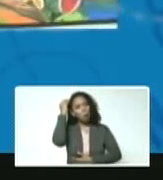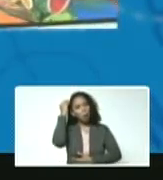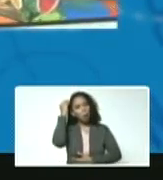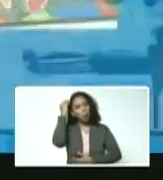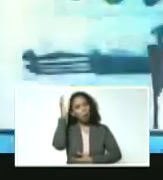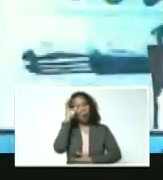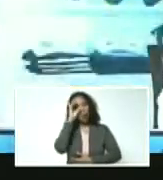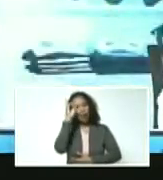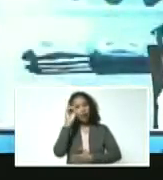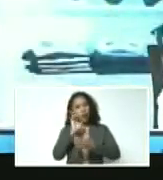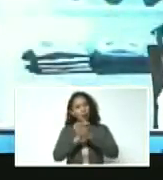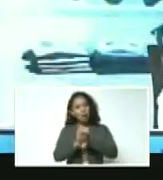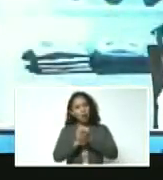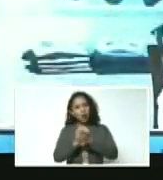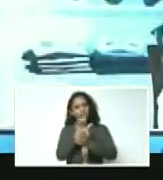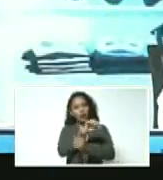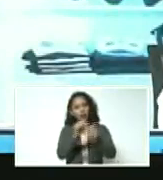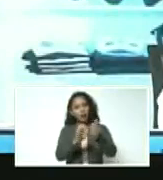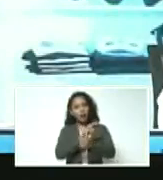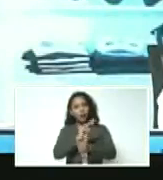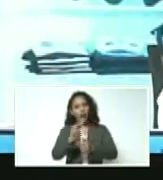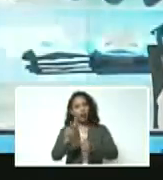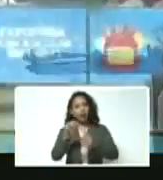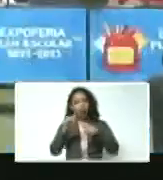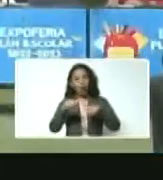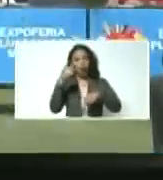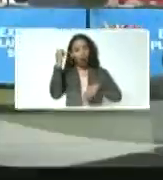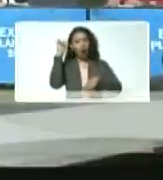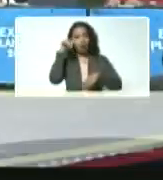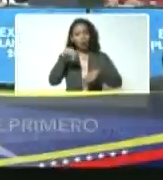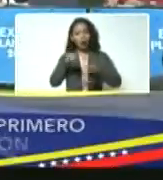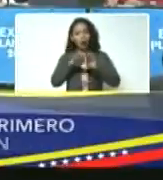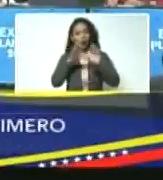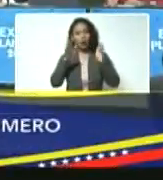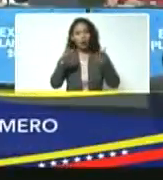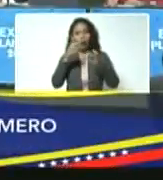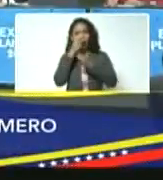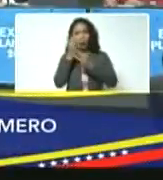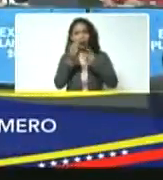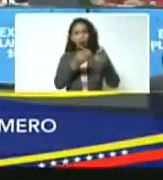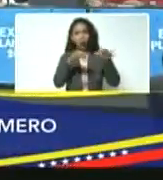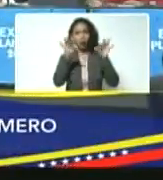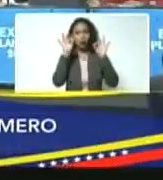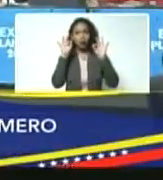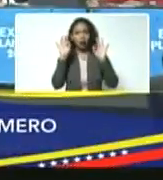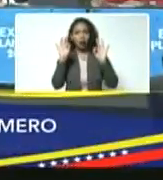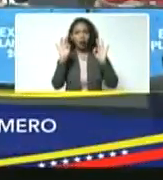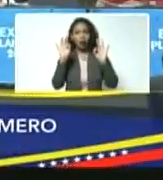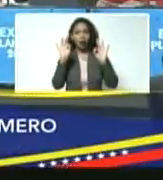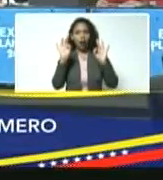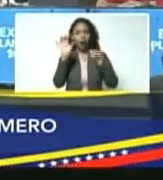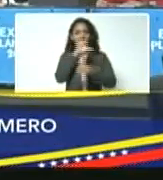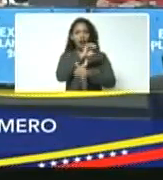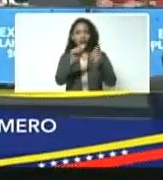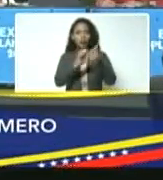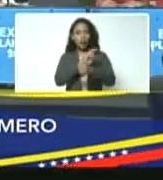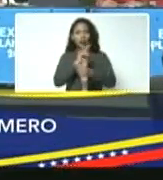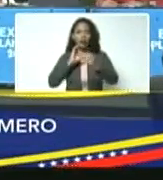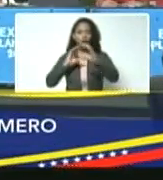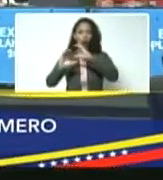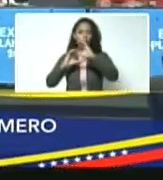Delcy, compañera, aquí también tenemos en la mesa invitado especial al vicepresidente